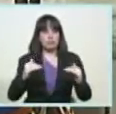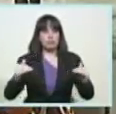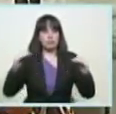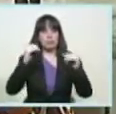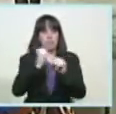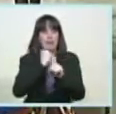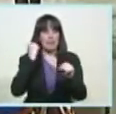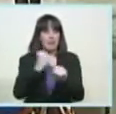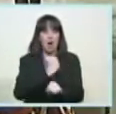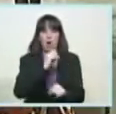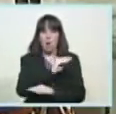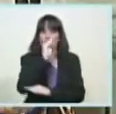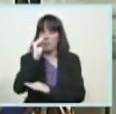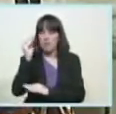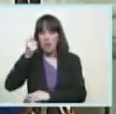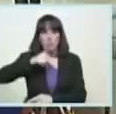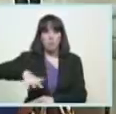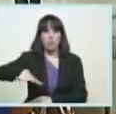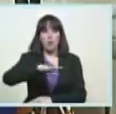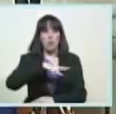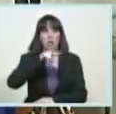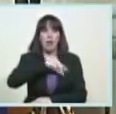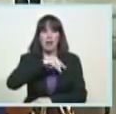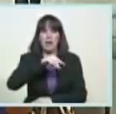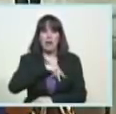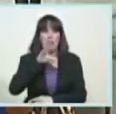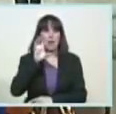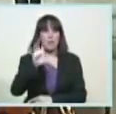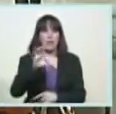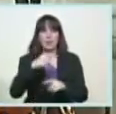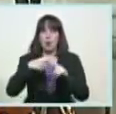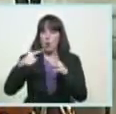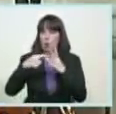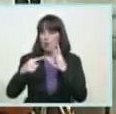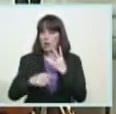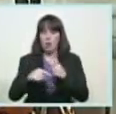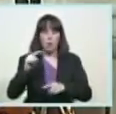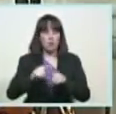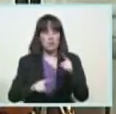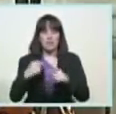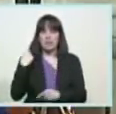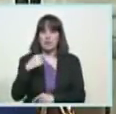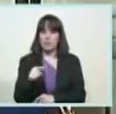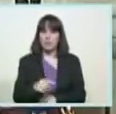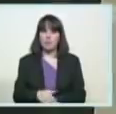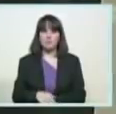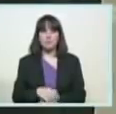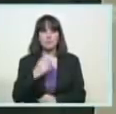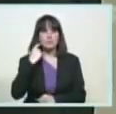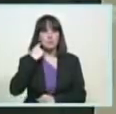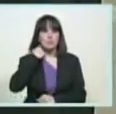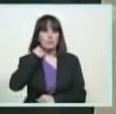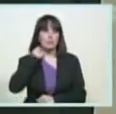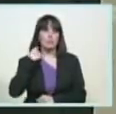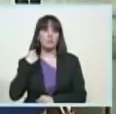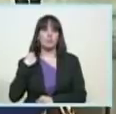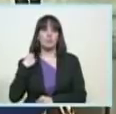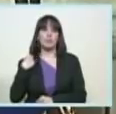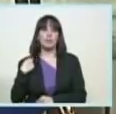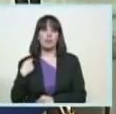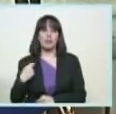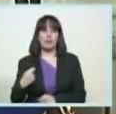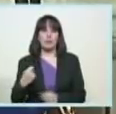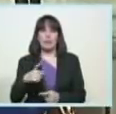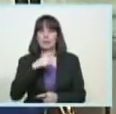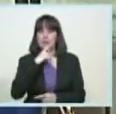de protección del pueblo a través del carné de la patria y otros mecanismos que tenemos en una carrera incansable